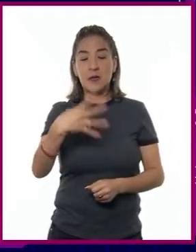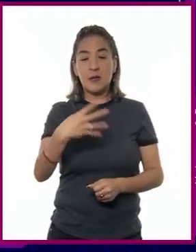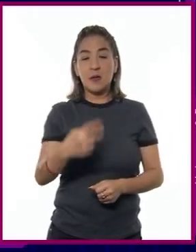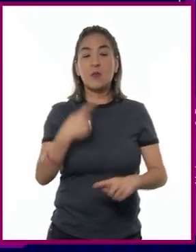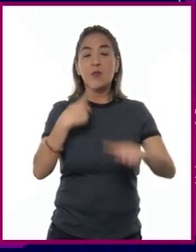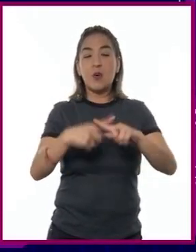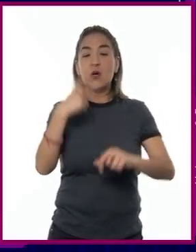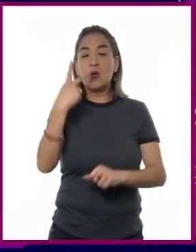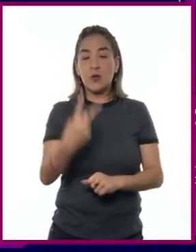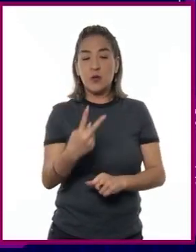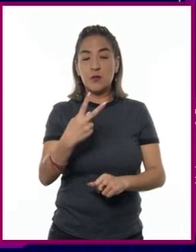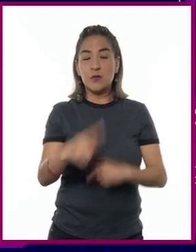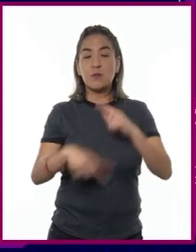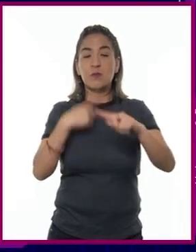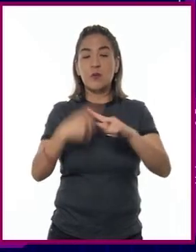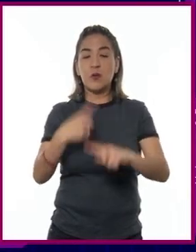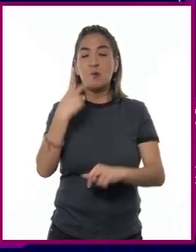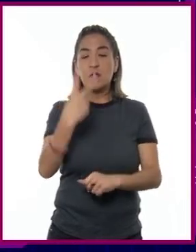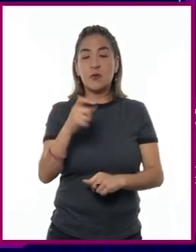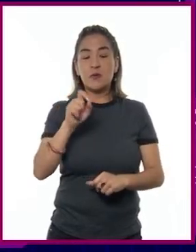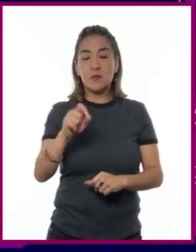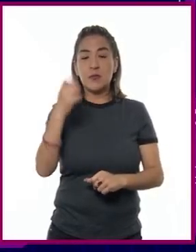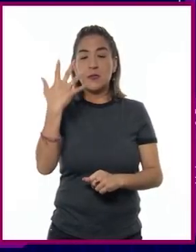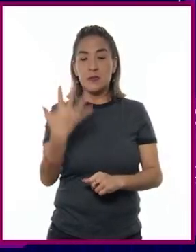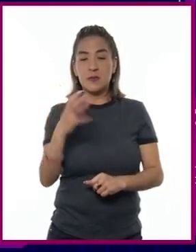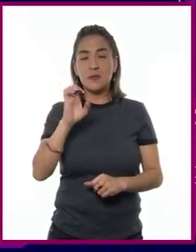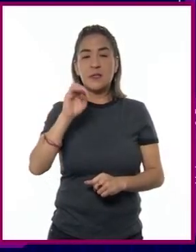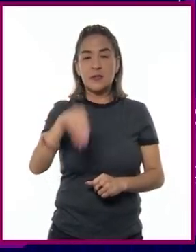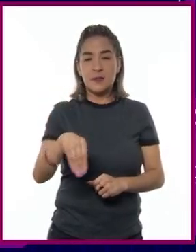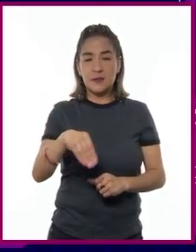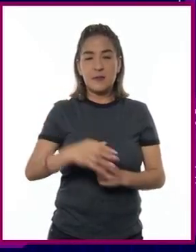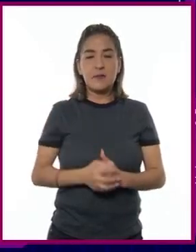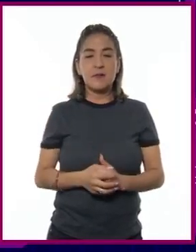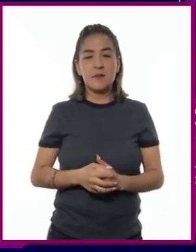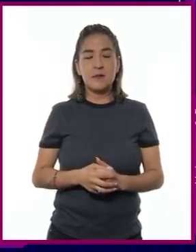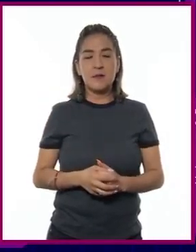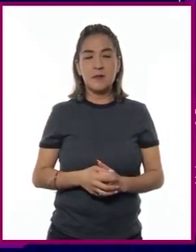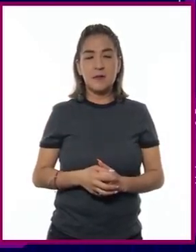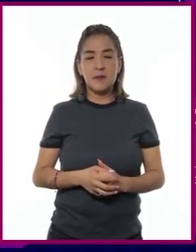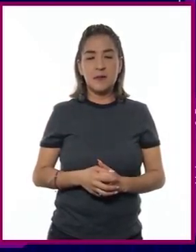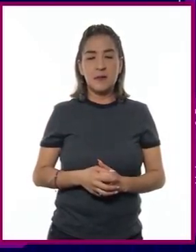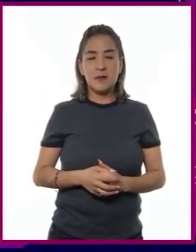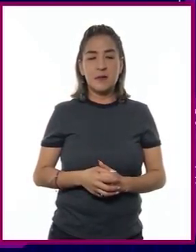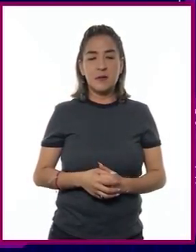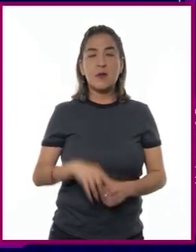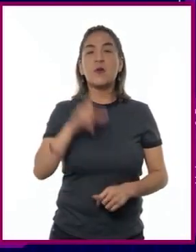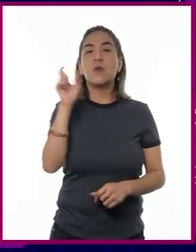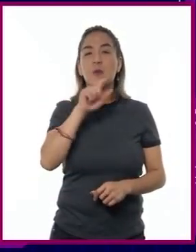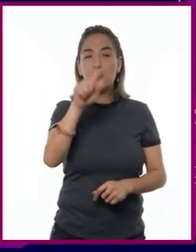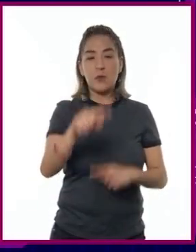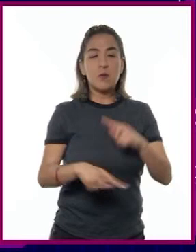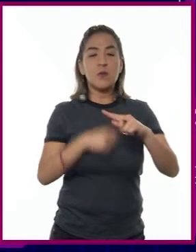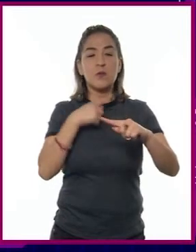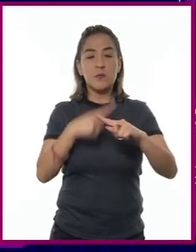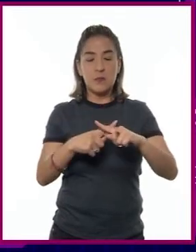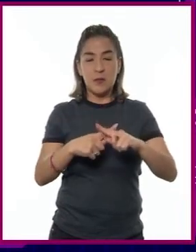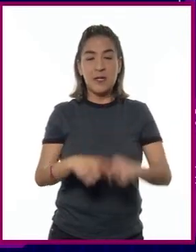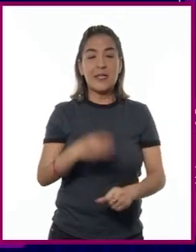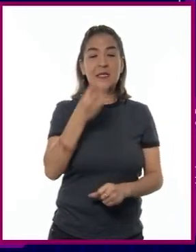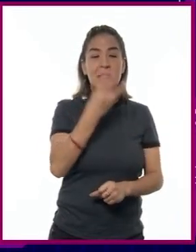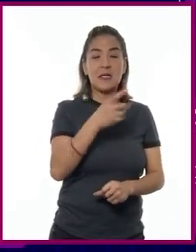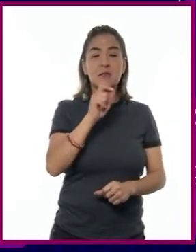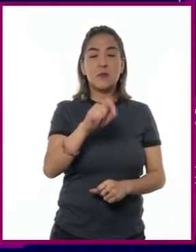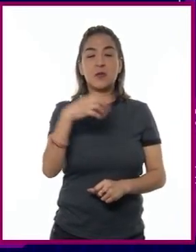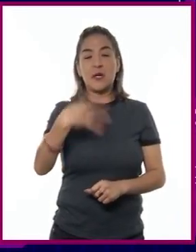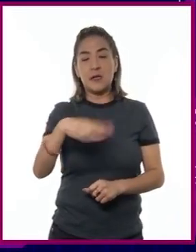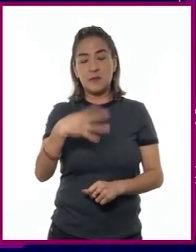3.14 por 2 por 2.5 centímetros. Al multiplicar 3.14 por